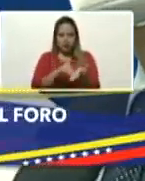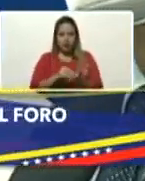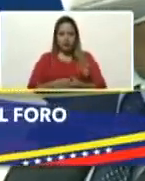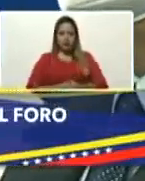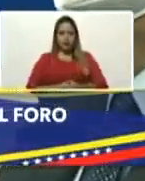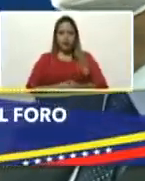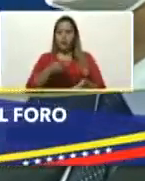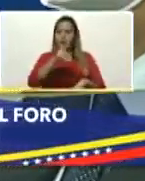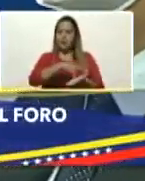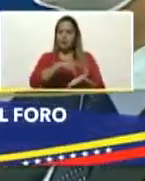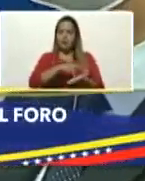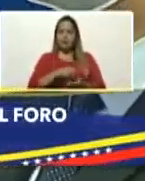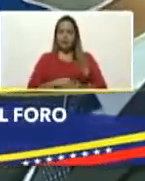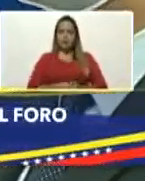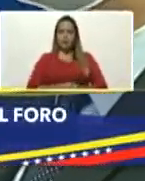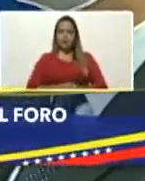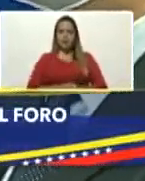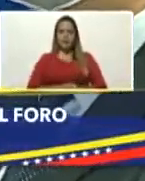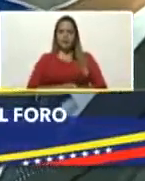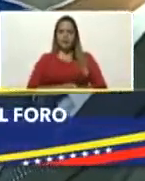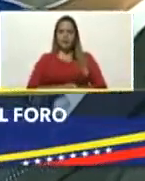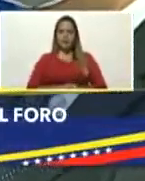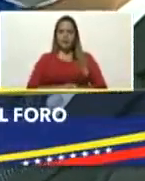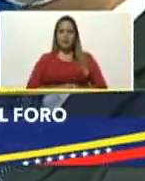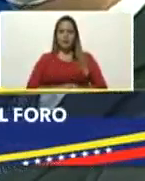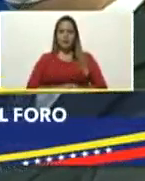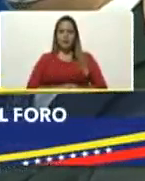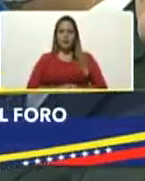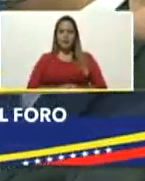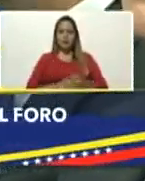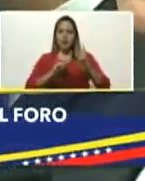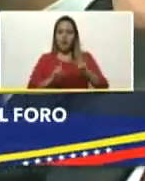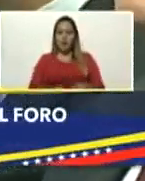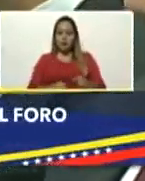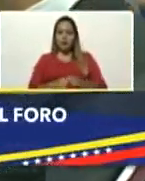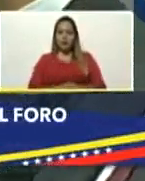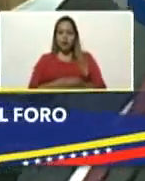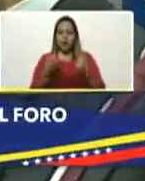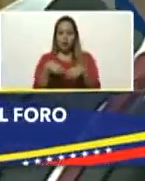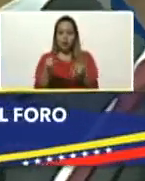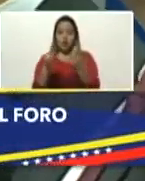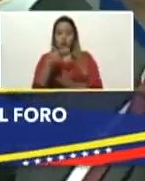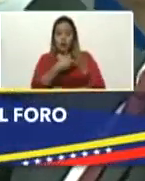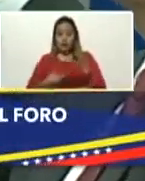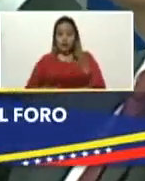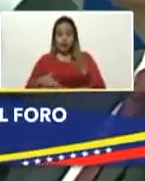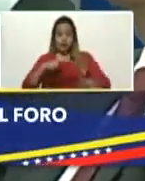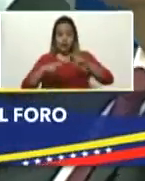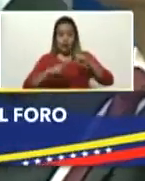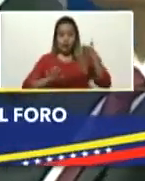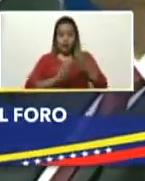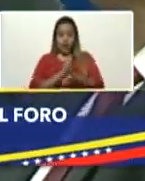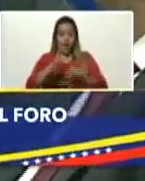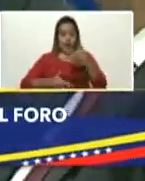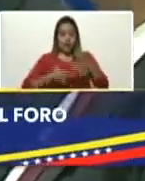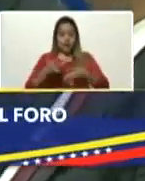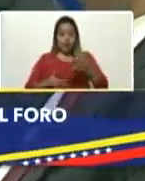la presencia. Y también aprovecho la oportunidad, presidente, porque se relaciona con estas